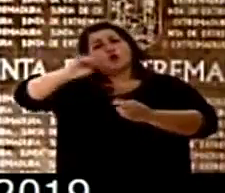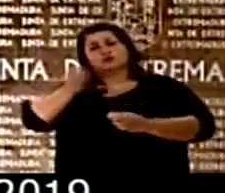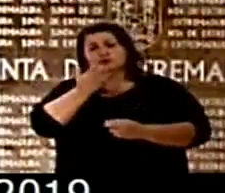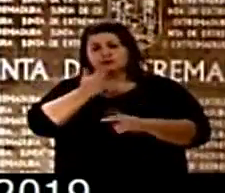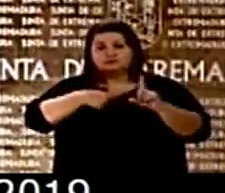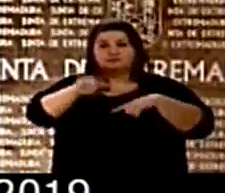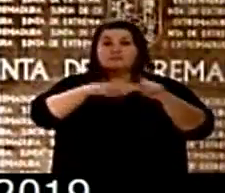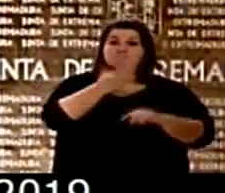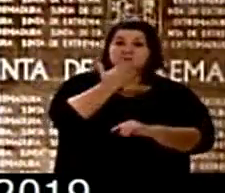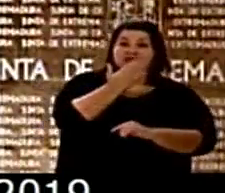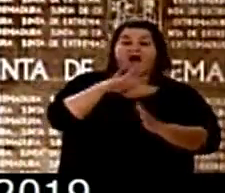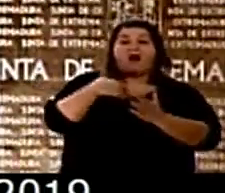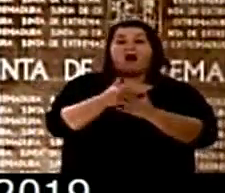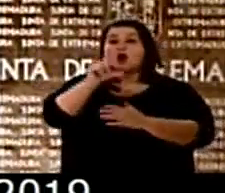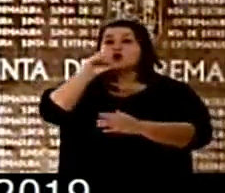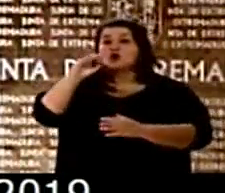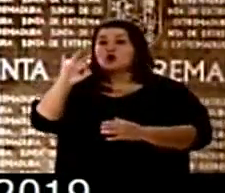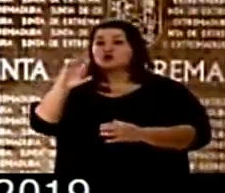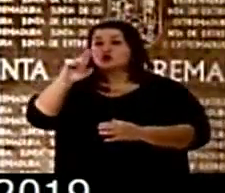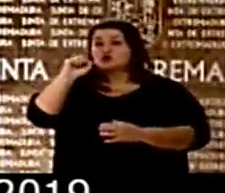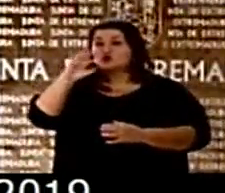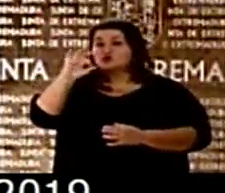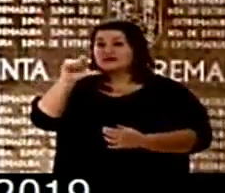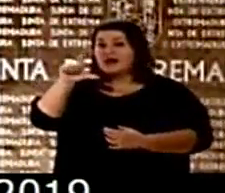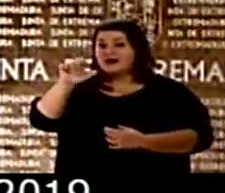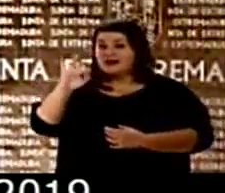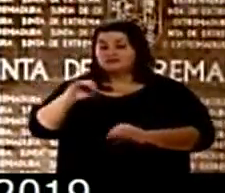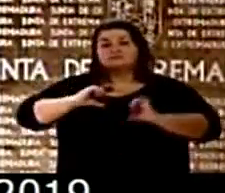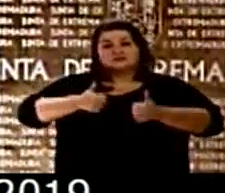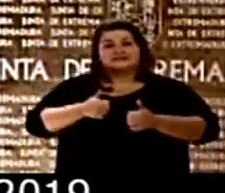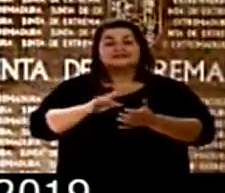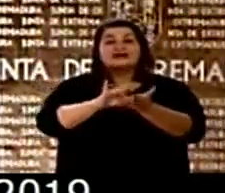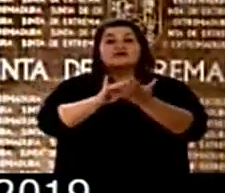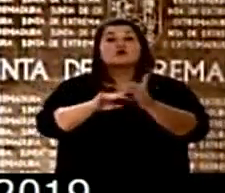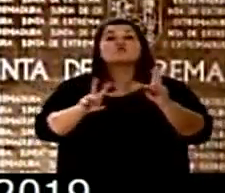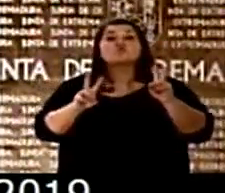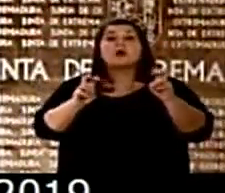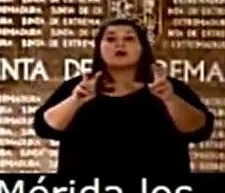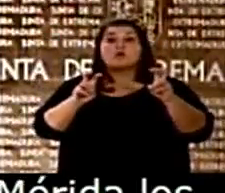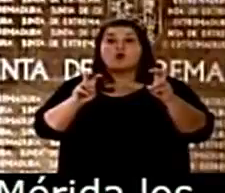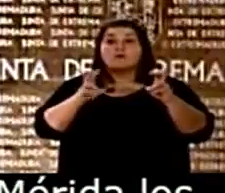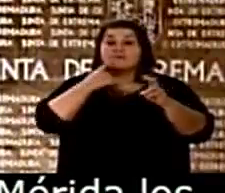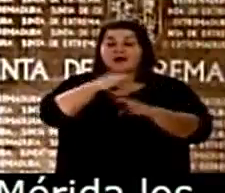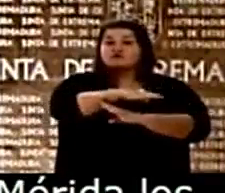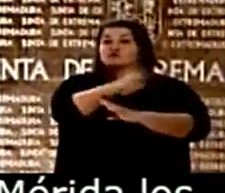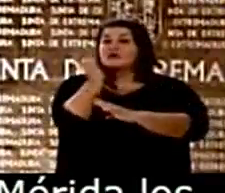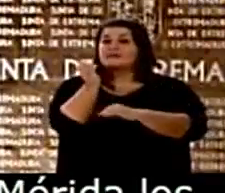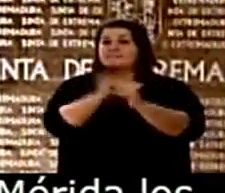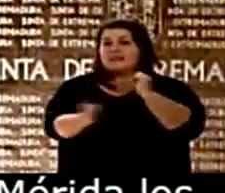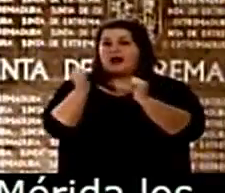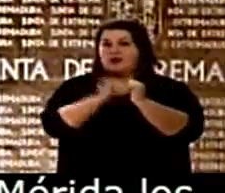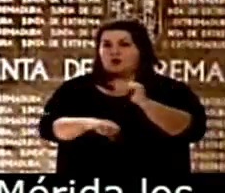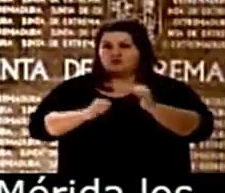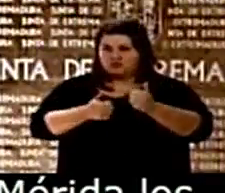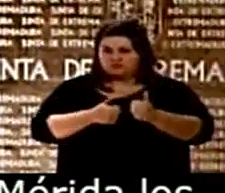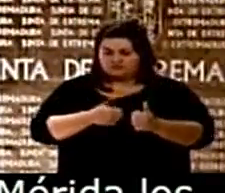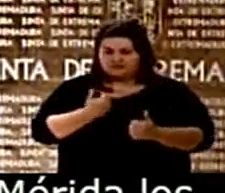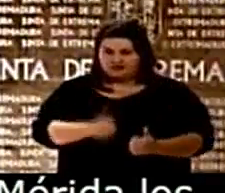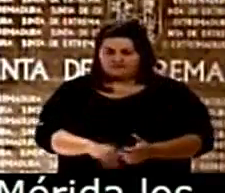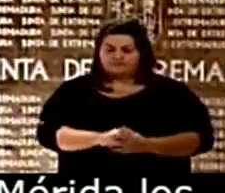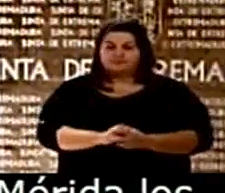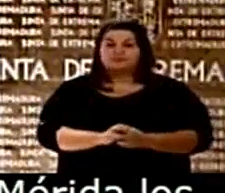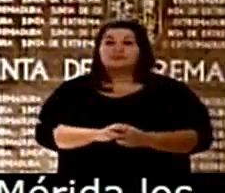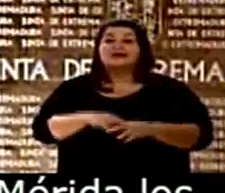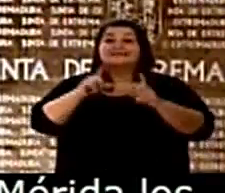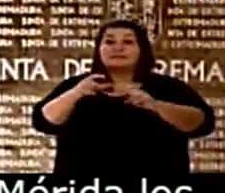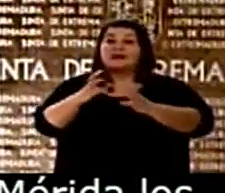línea Mérida-Los Rosales, en la cual hemos puesto en servicio un nuevo puente metálico. Respecto del